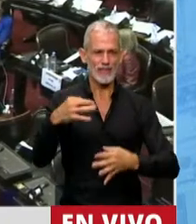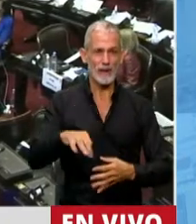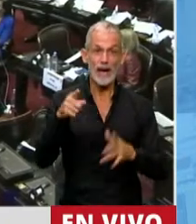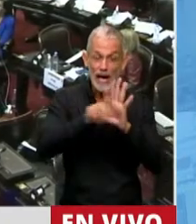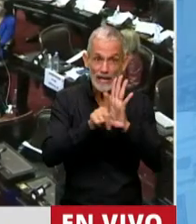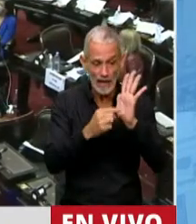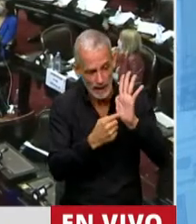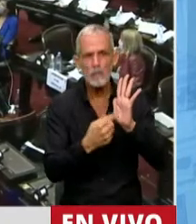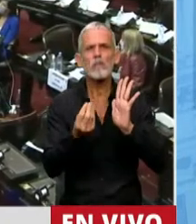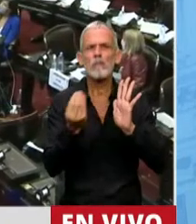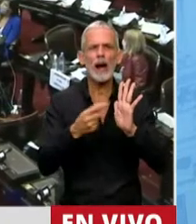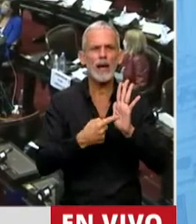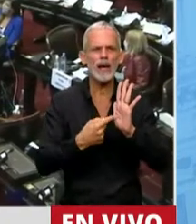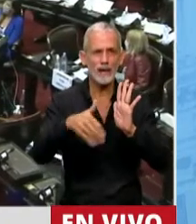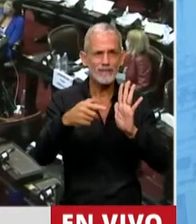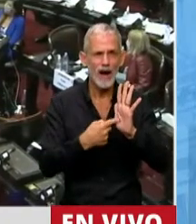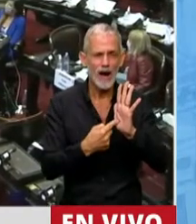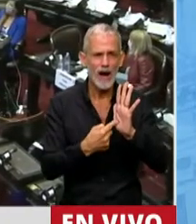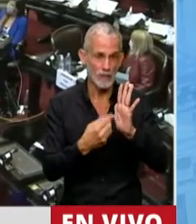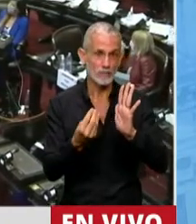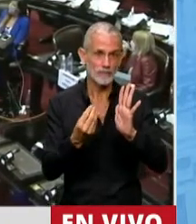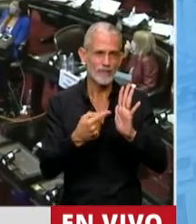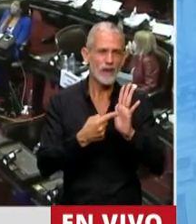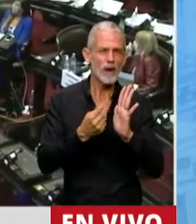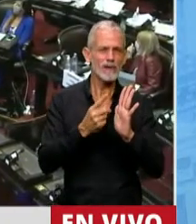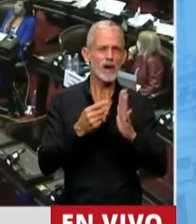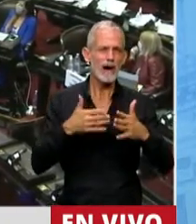Esta ley sirve para, por lo menos,